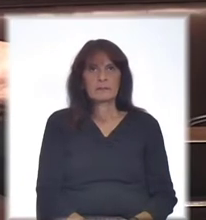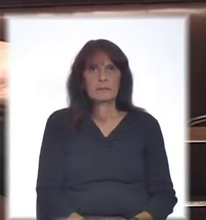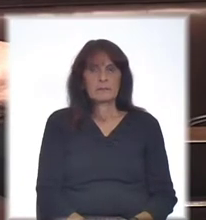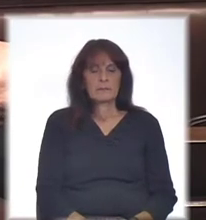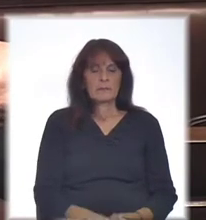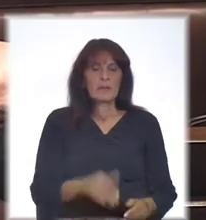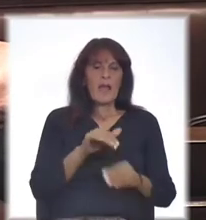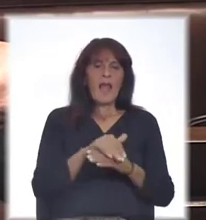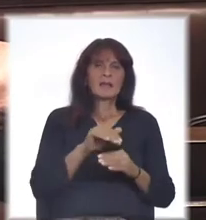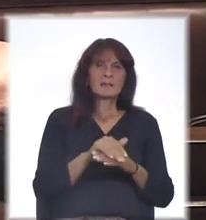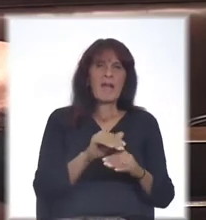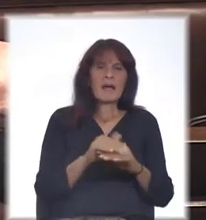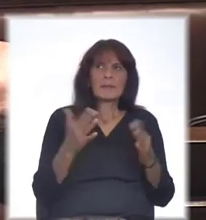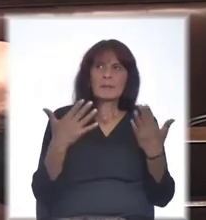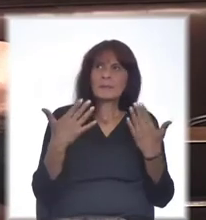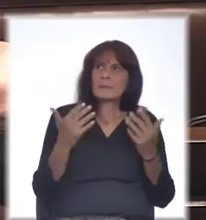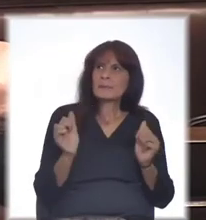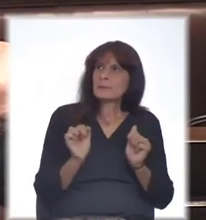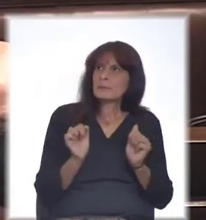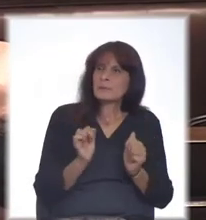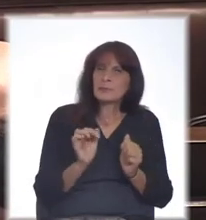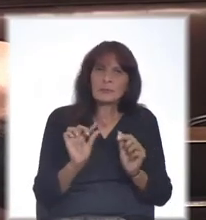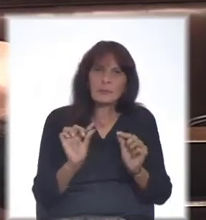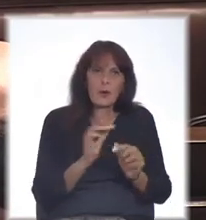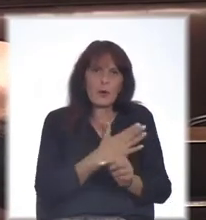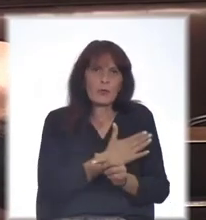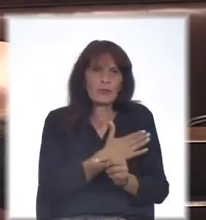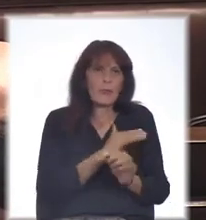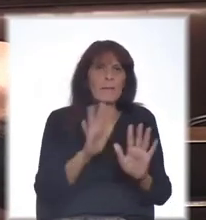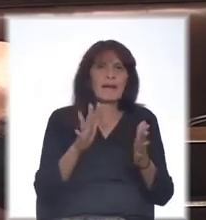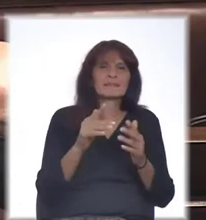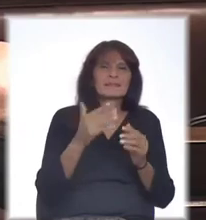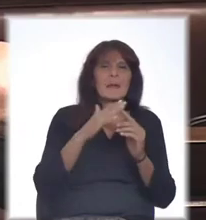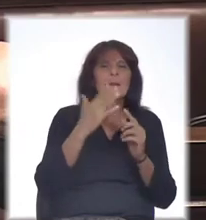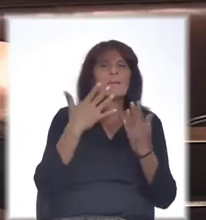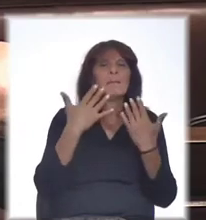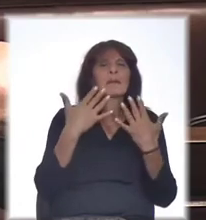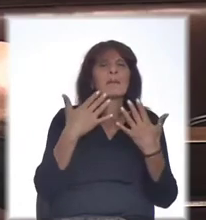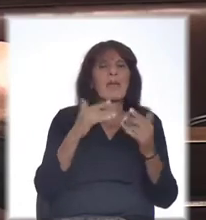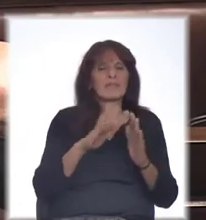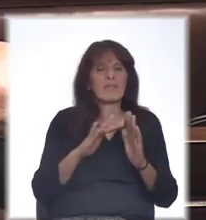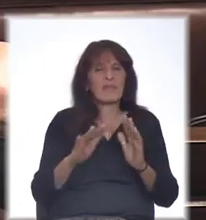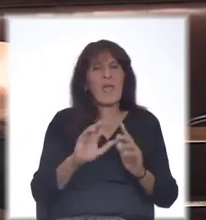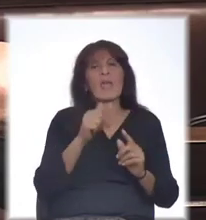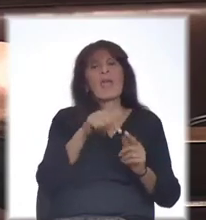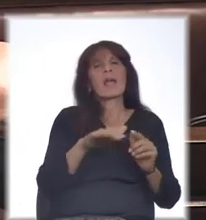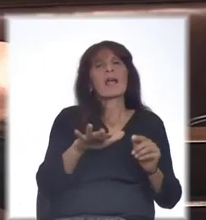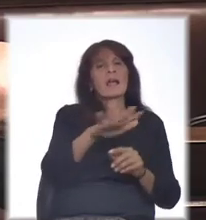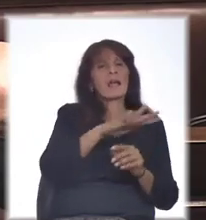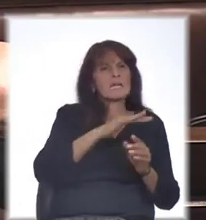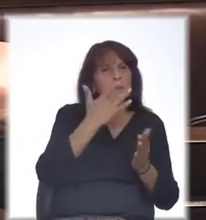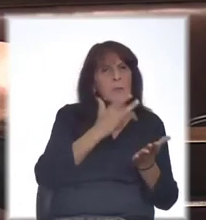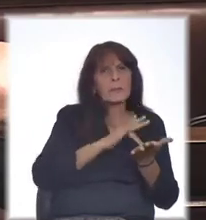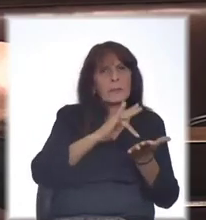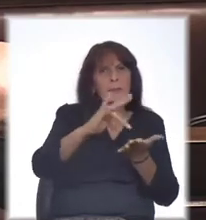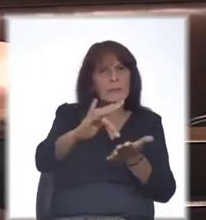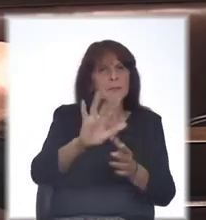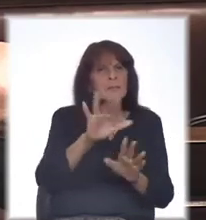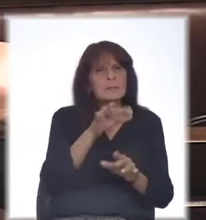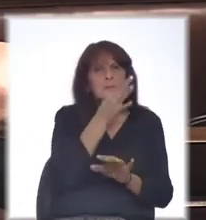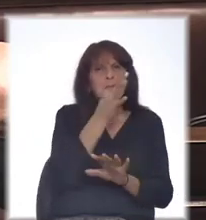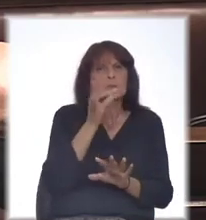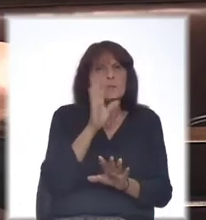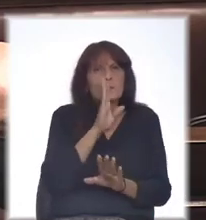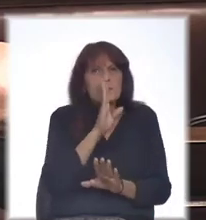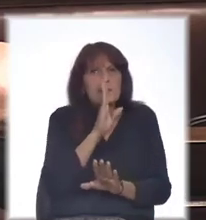La tarde estaba fresca, pese a que era primavera. Las calles estaban vacías, había mucho silencio, lo que contrastaba